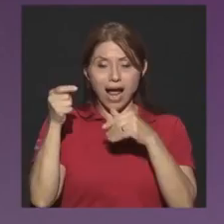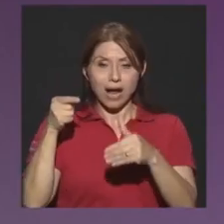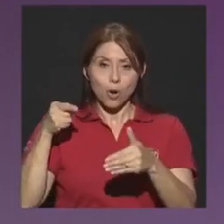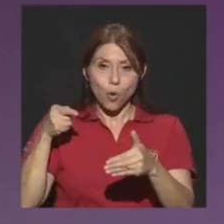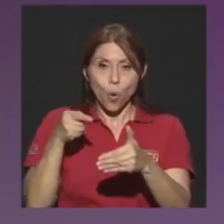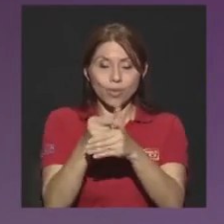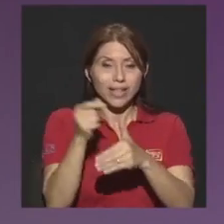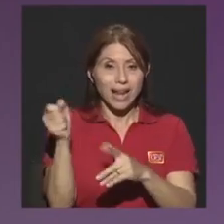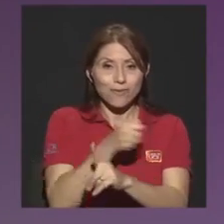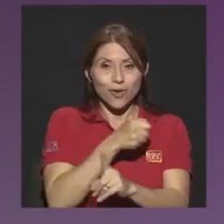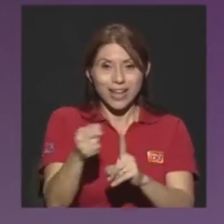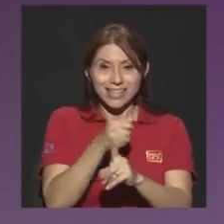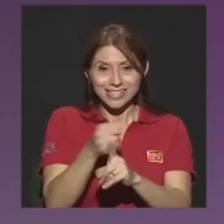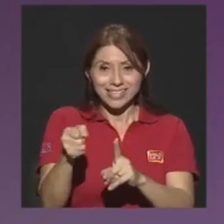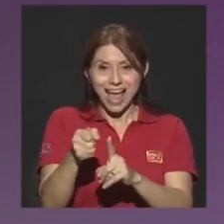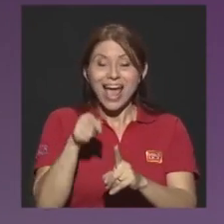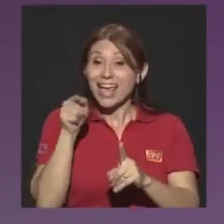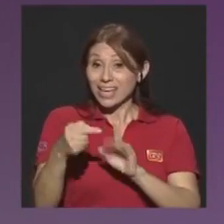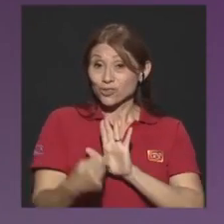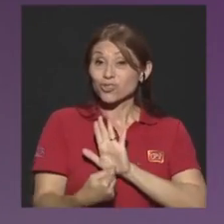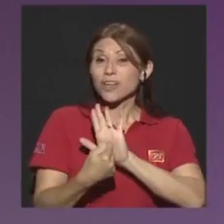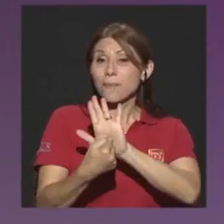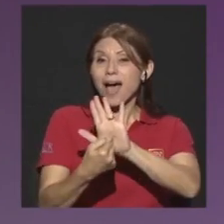Cuando están